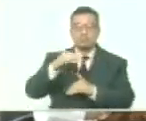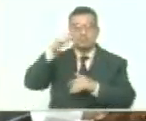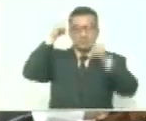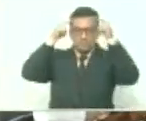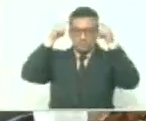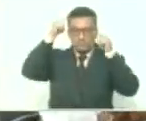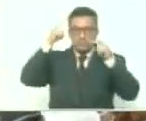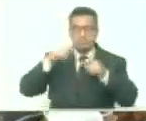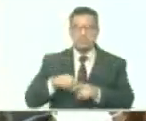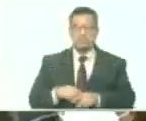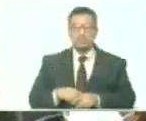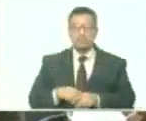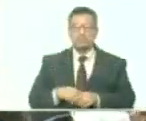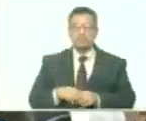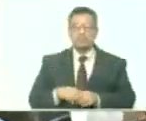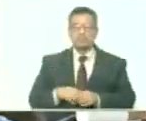Chávez,